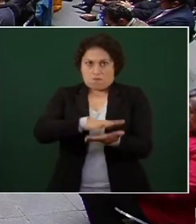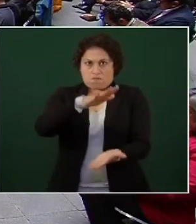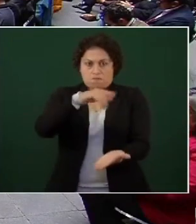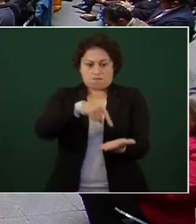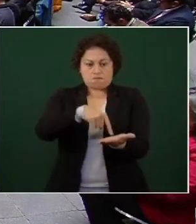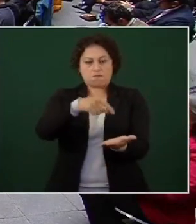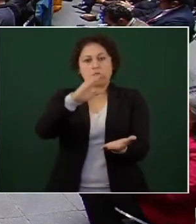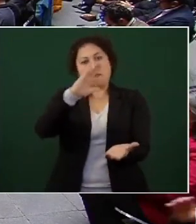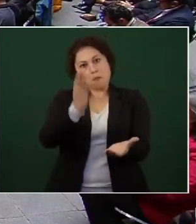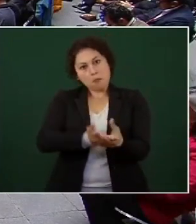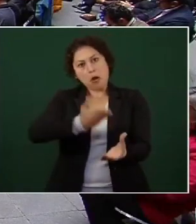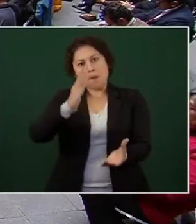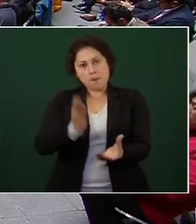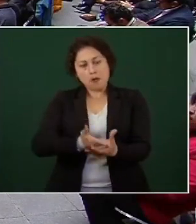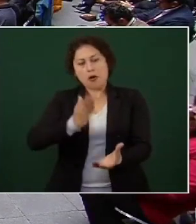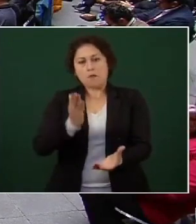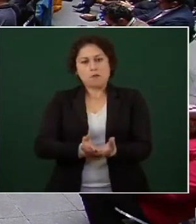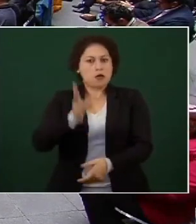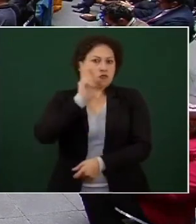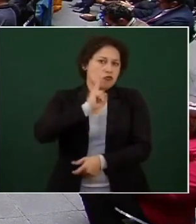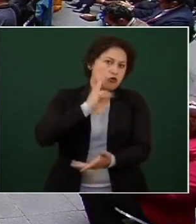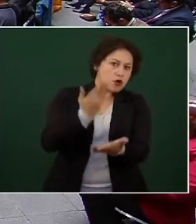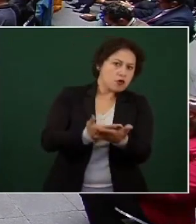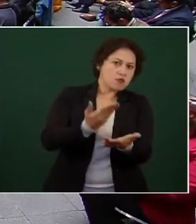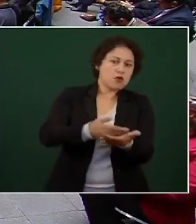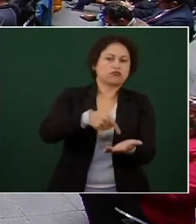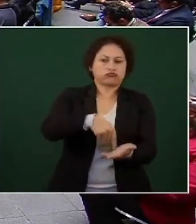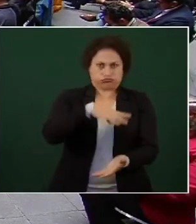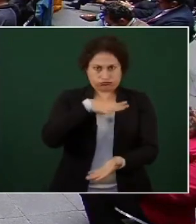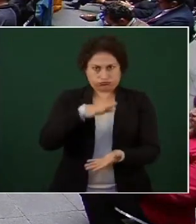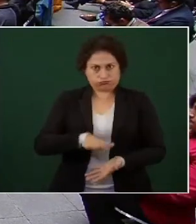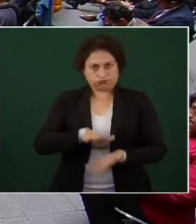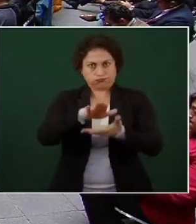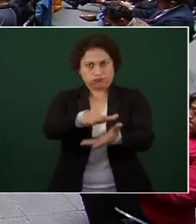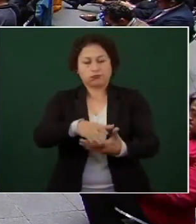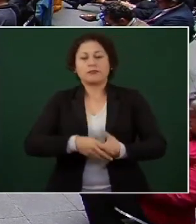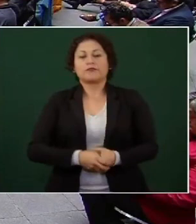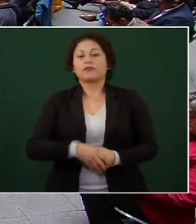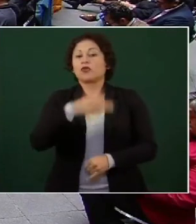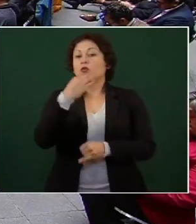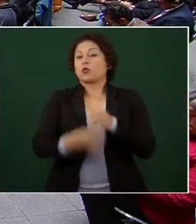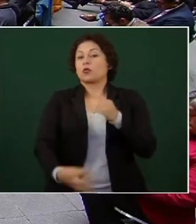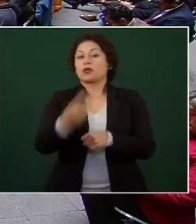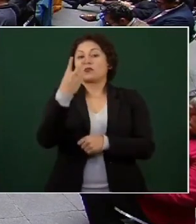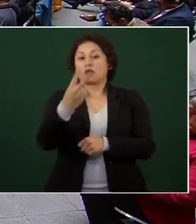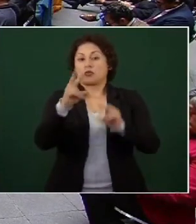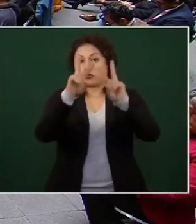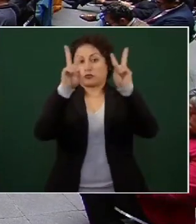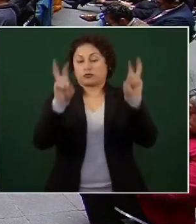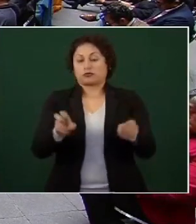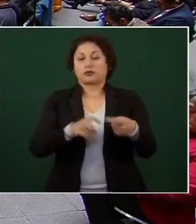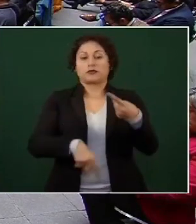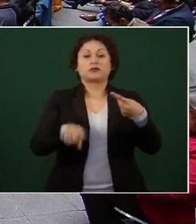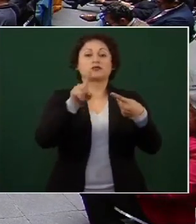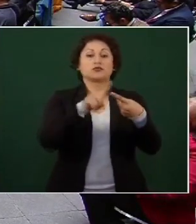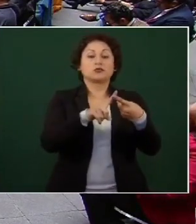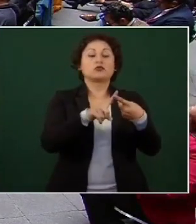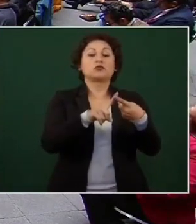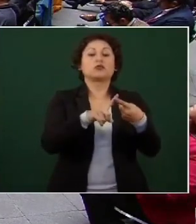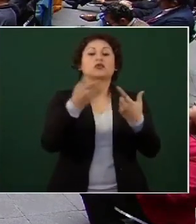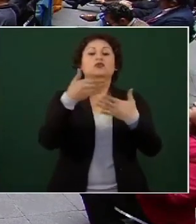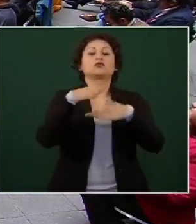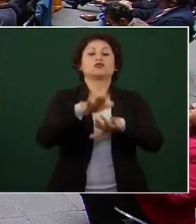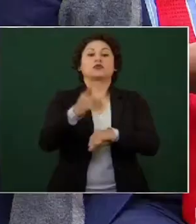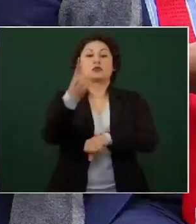los expedientes, los elementos. Y finalmente, comentarle dos casos. Uno, que tiene que ver con una